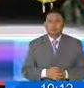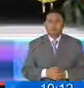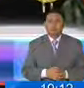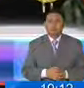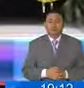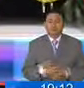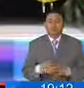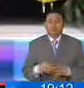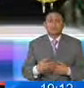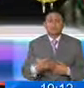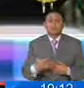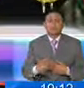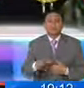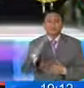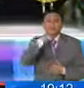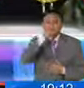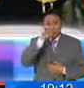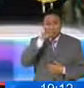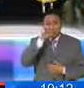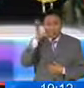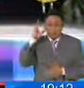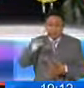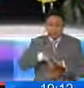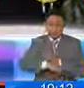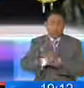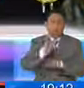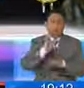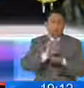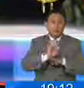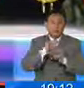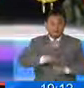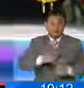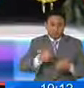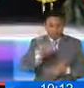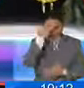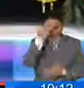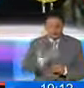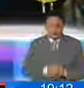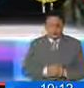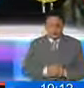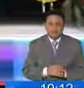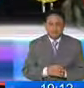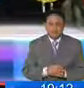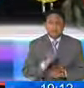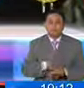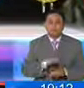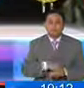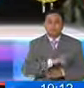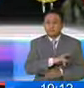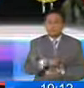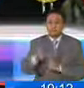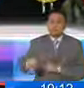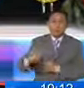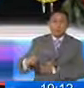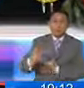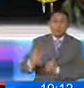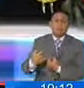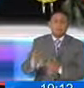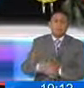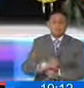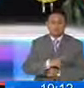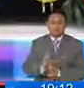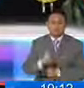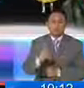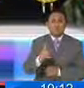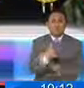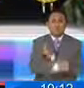ingresada hacia el centro del país y muchas veces, como hoy conocemos por medios de información, de que uno de los